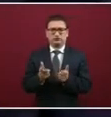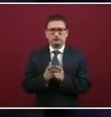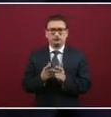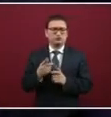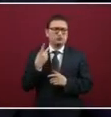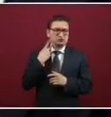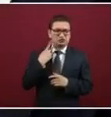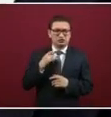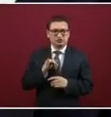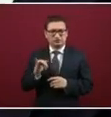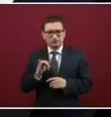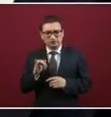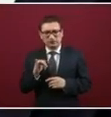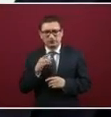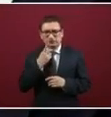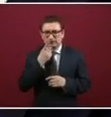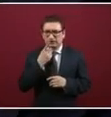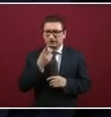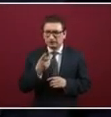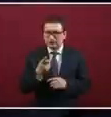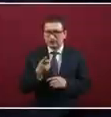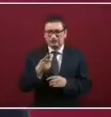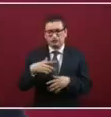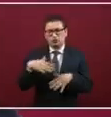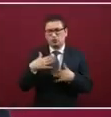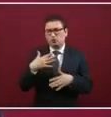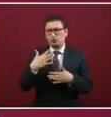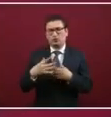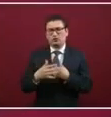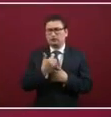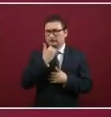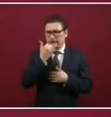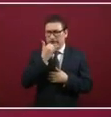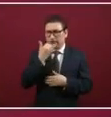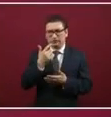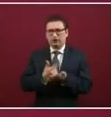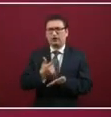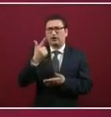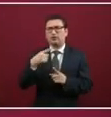gravísimo de dejarle el tema de la familia a la derecha